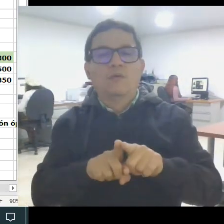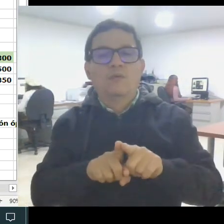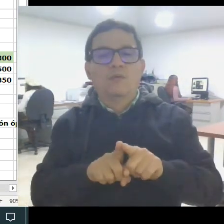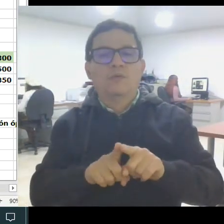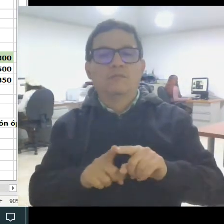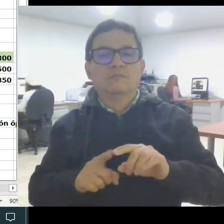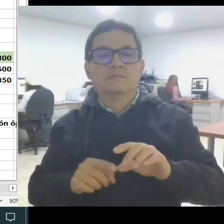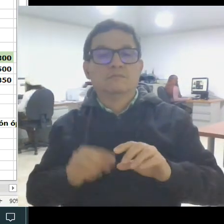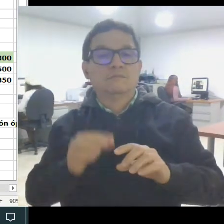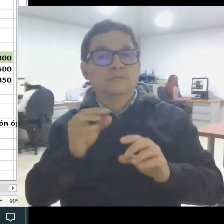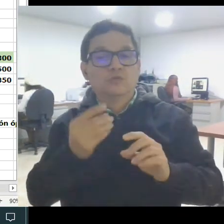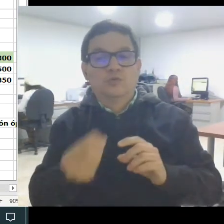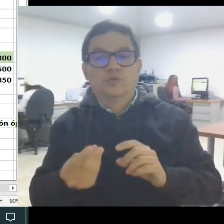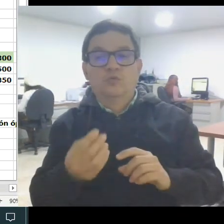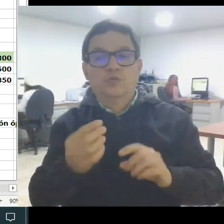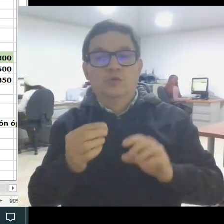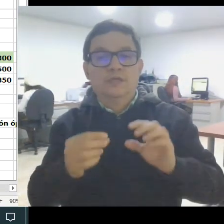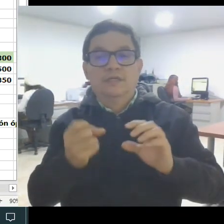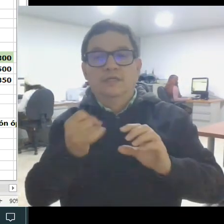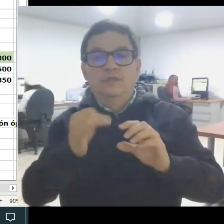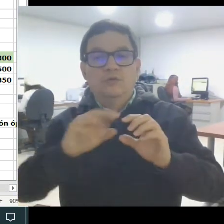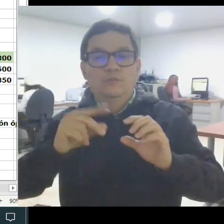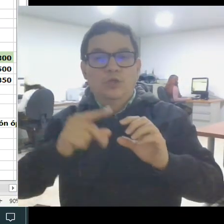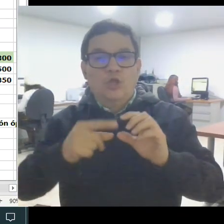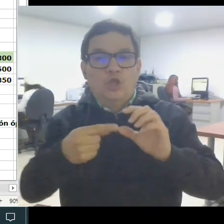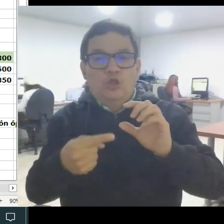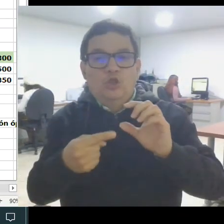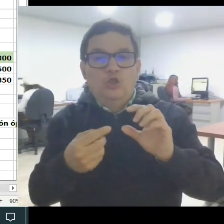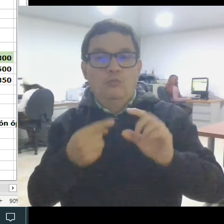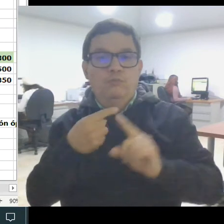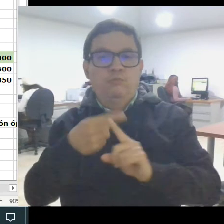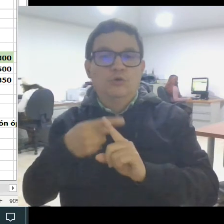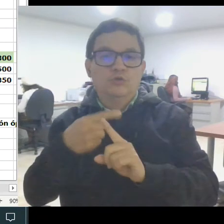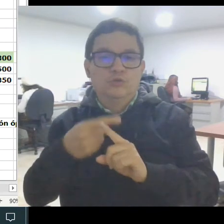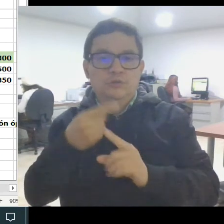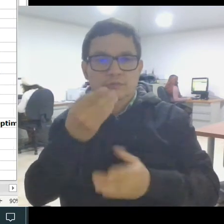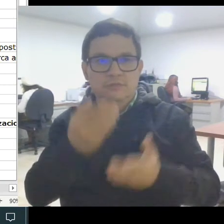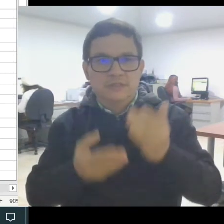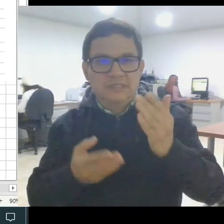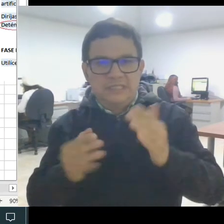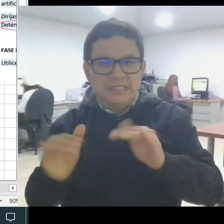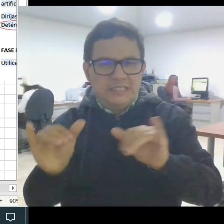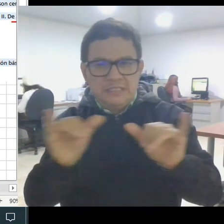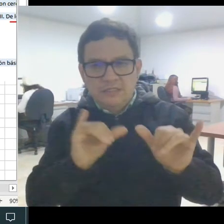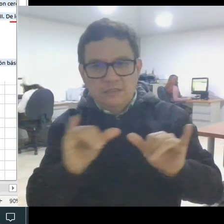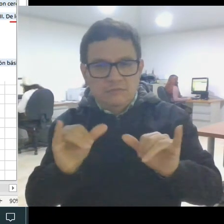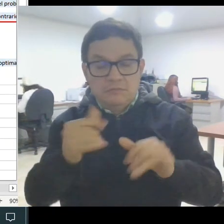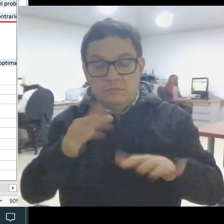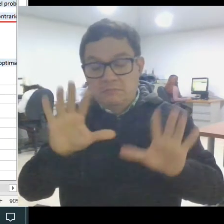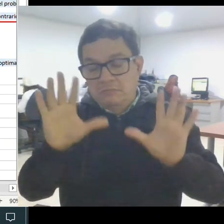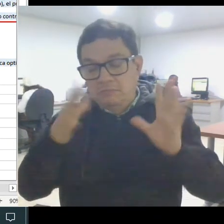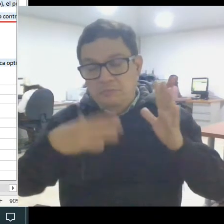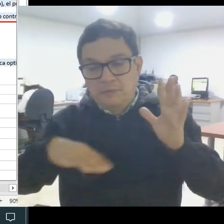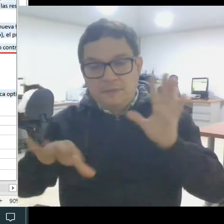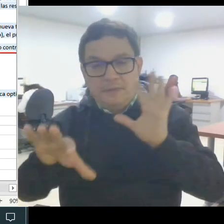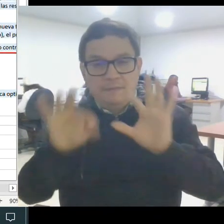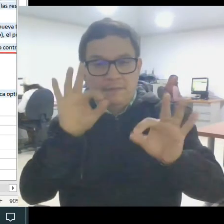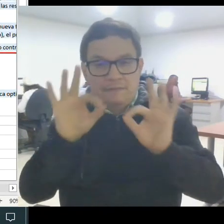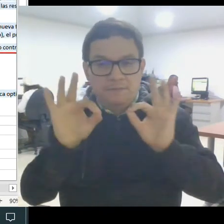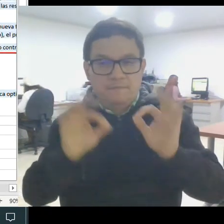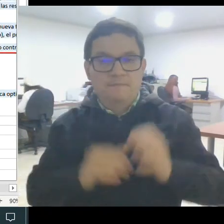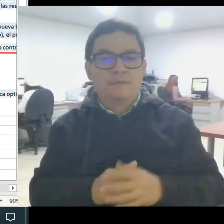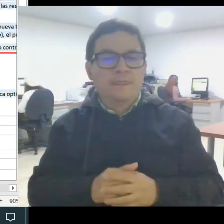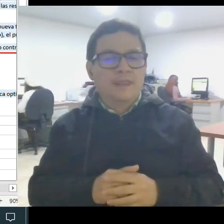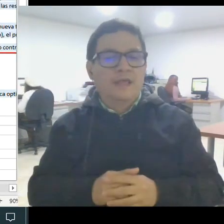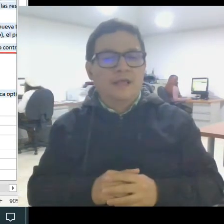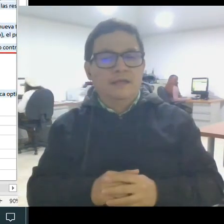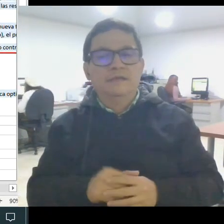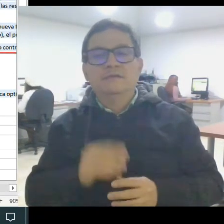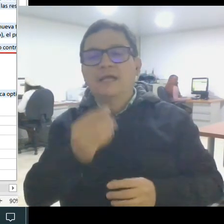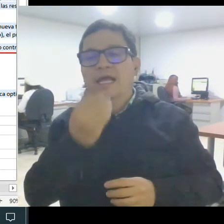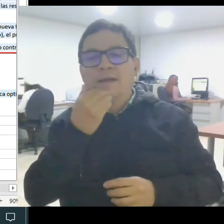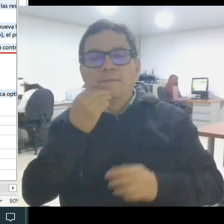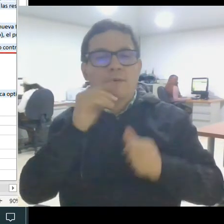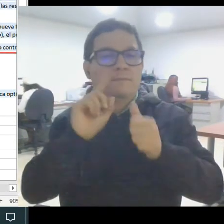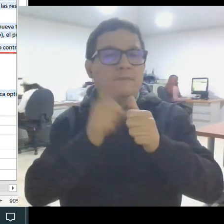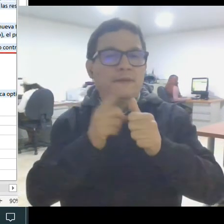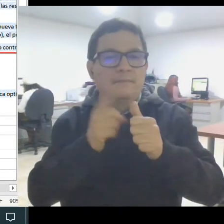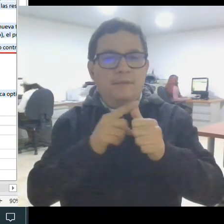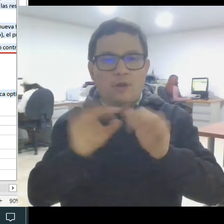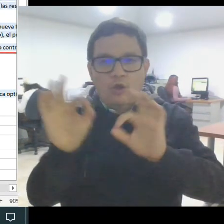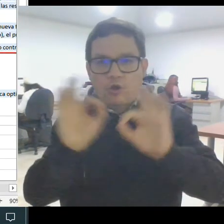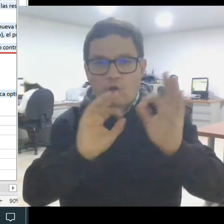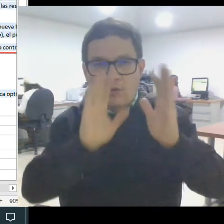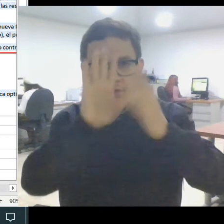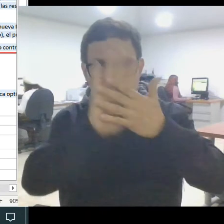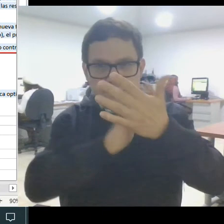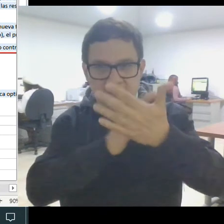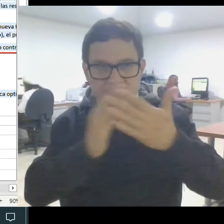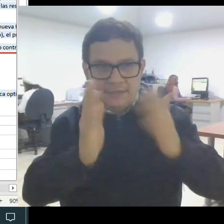estrictamente positivo, en dirección de la variable entrante. Un empate se rompe arbitrariamente. Es decir, primero, organizamos nuestra tabla,